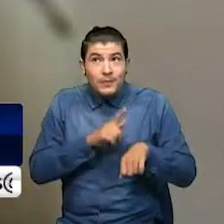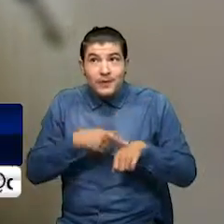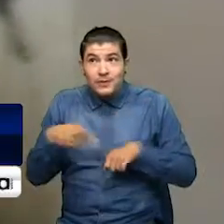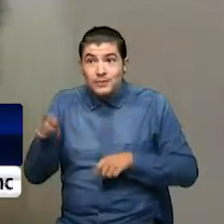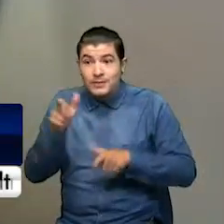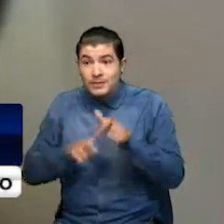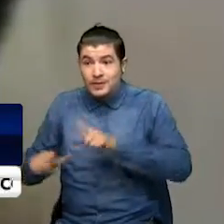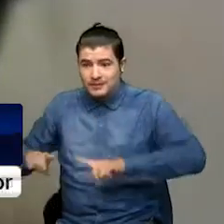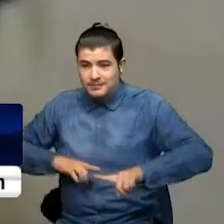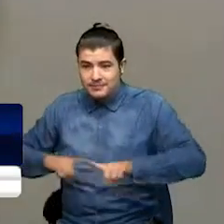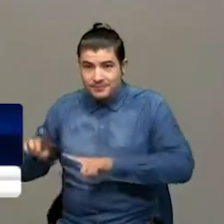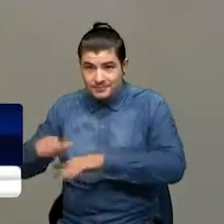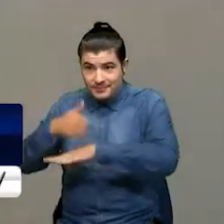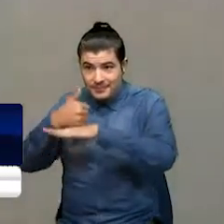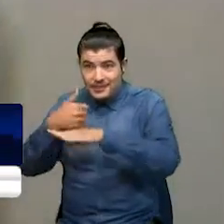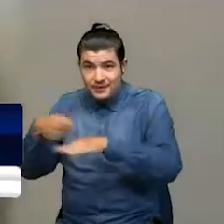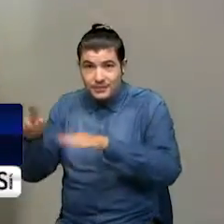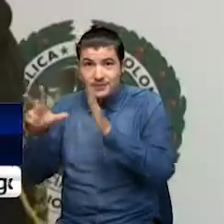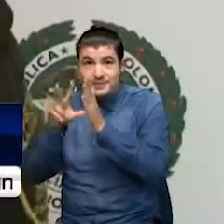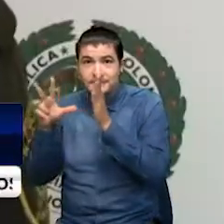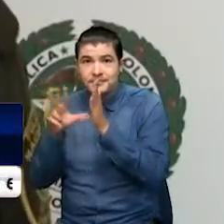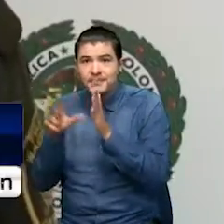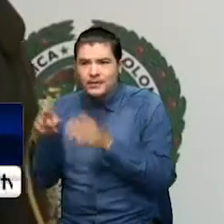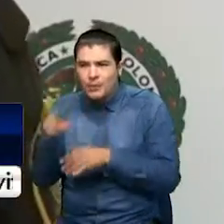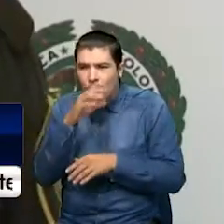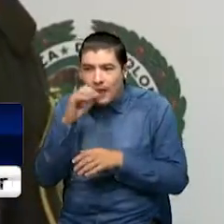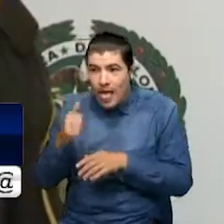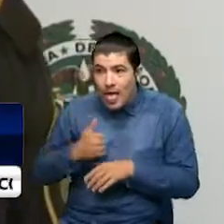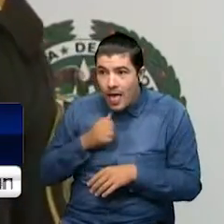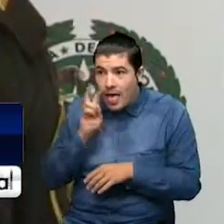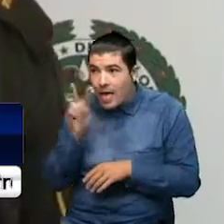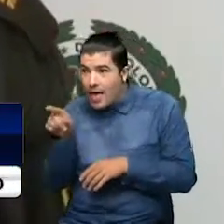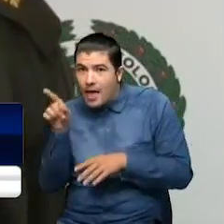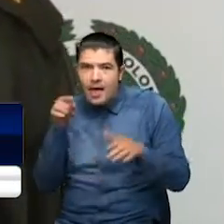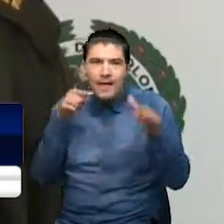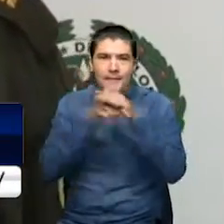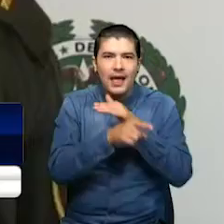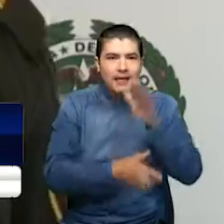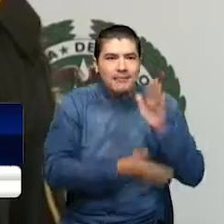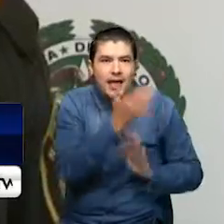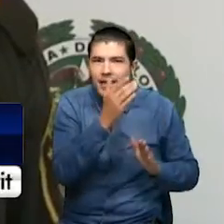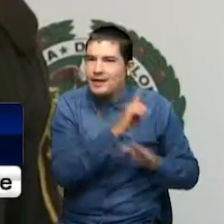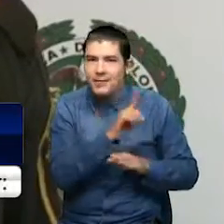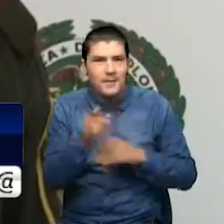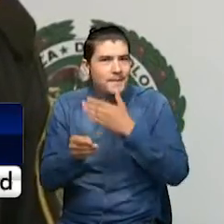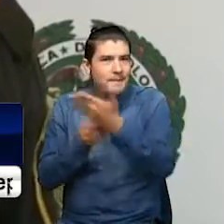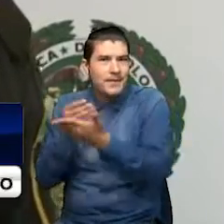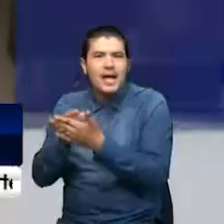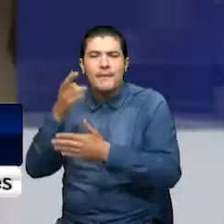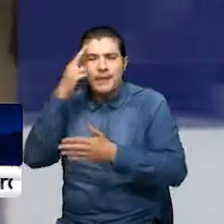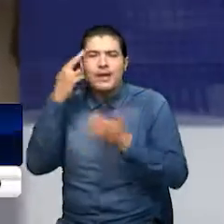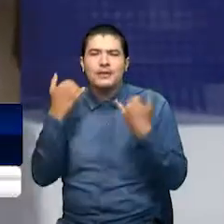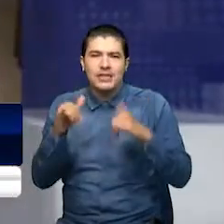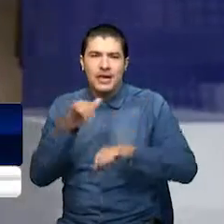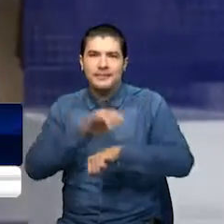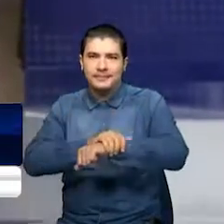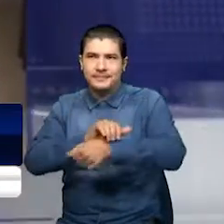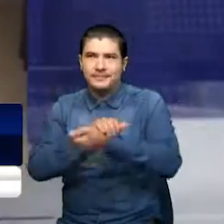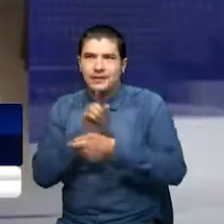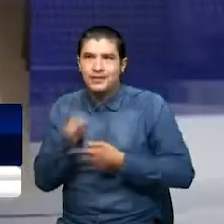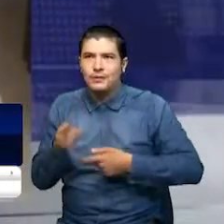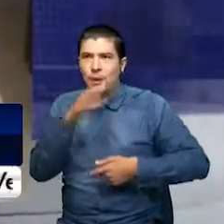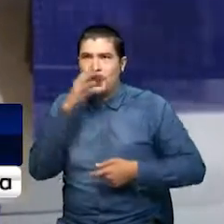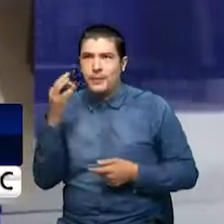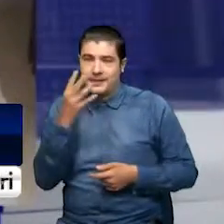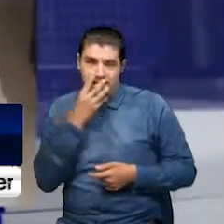los ciudadanos o los administradores de los hoteles, se daba la fuga. Afortunadamente, pues, se logró la captura de este ciudadano.